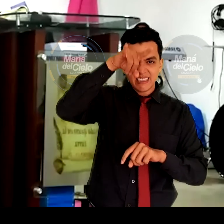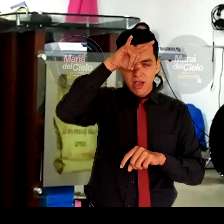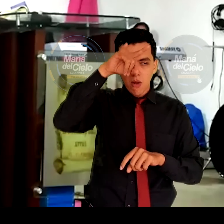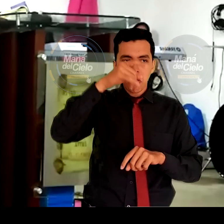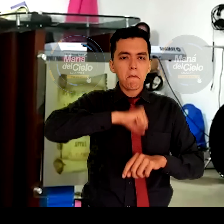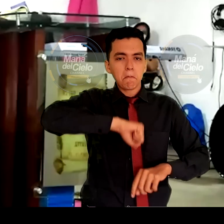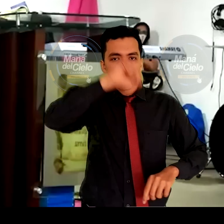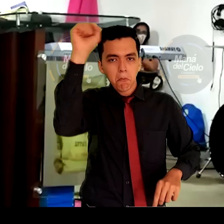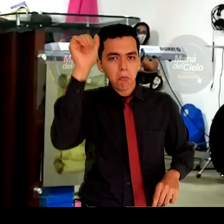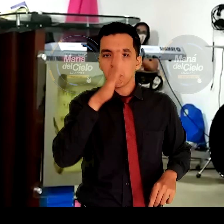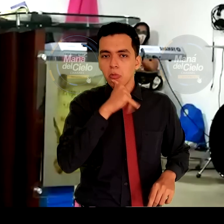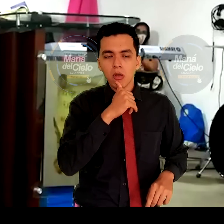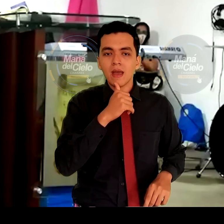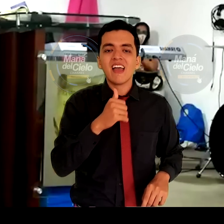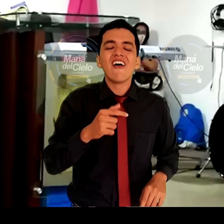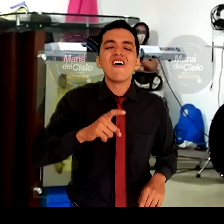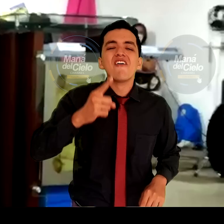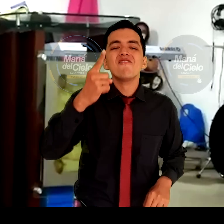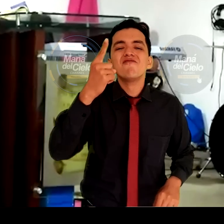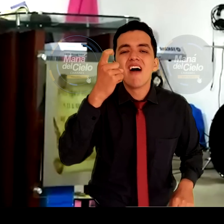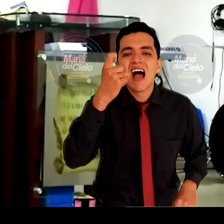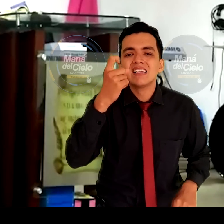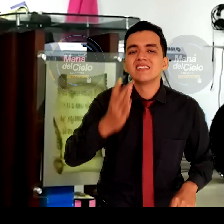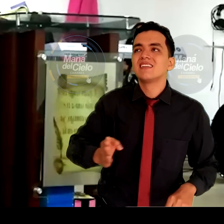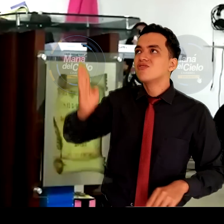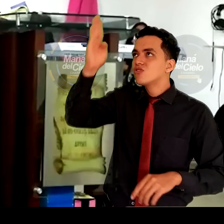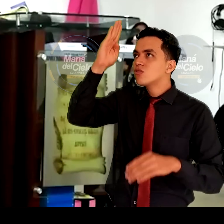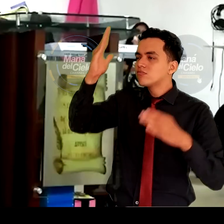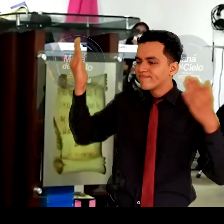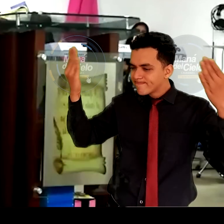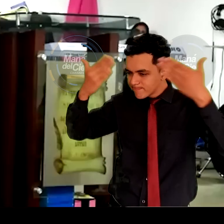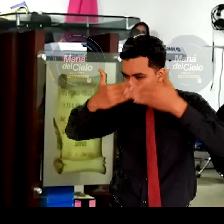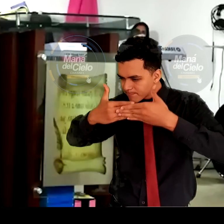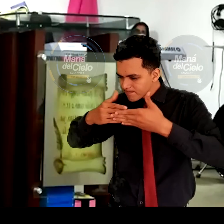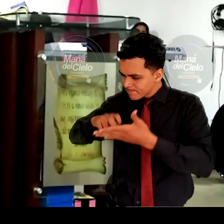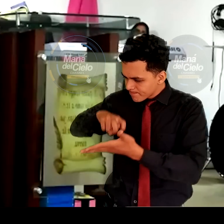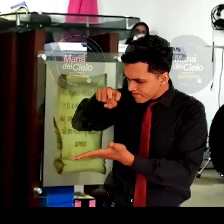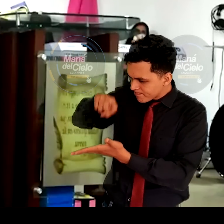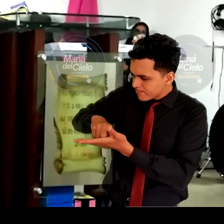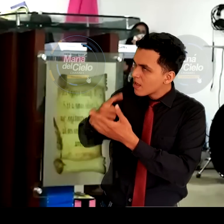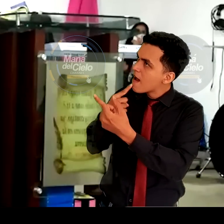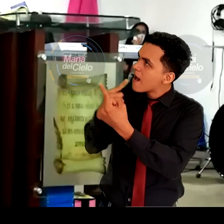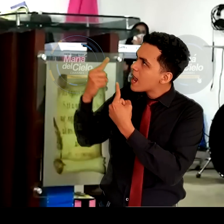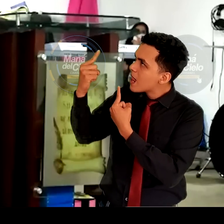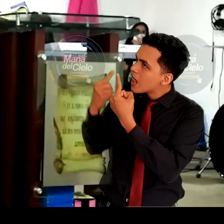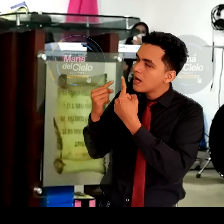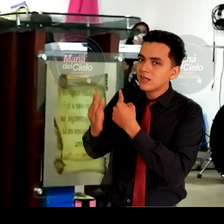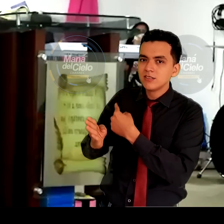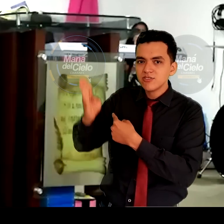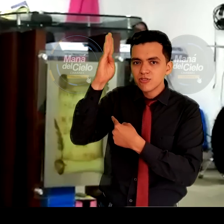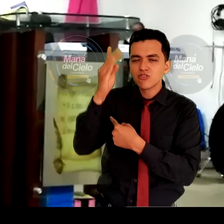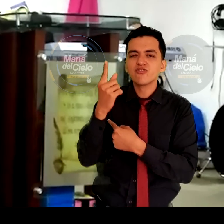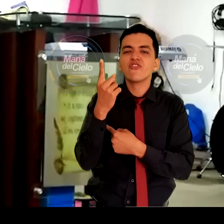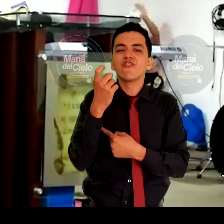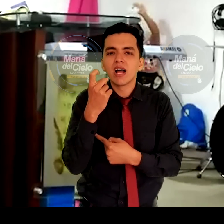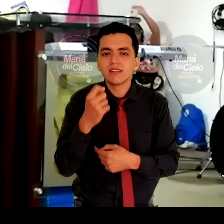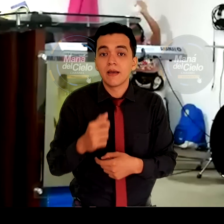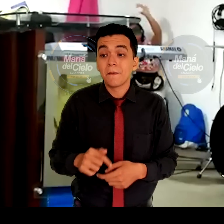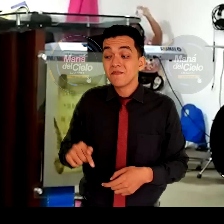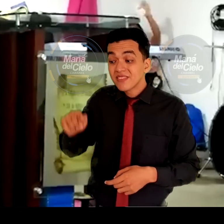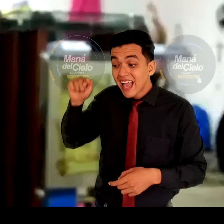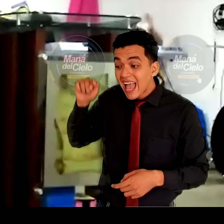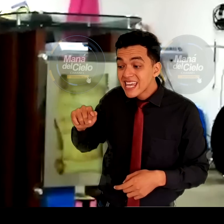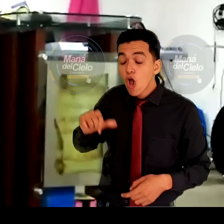ser victoriosos porque no se han atrevido a tener cámara secreta. Cuando tú aprendes a tener cámara secreta, allí se va el orgullo, se